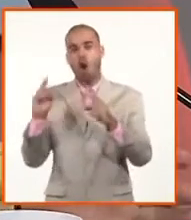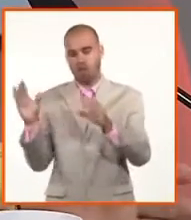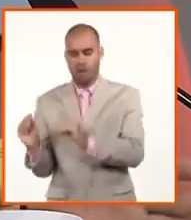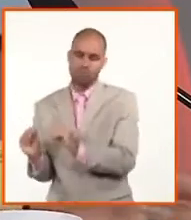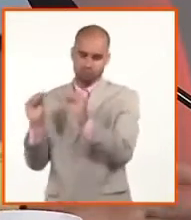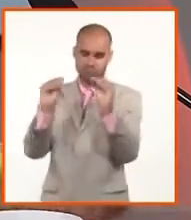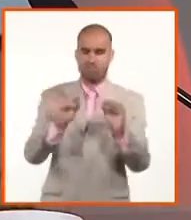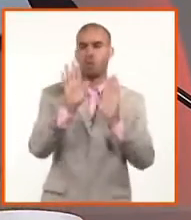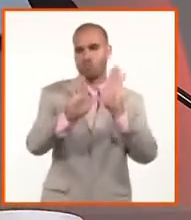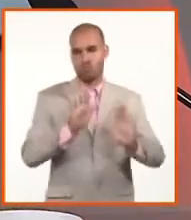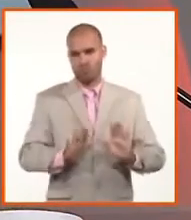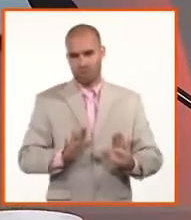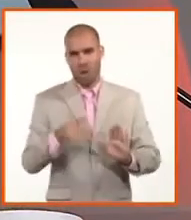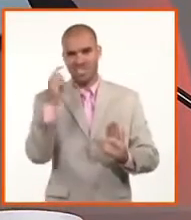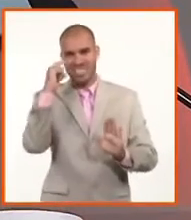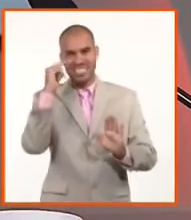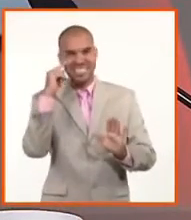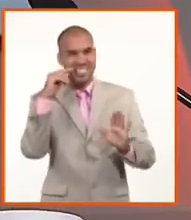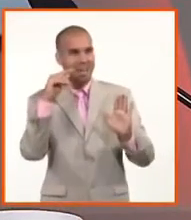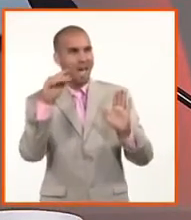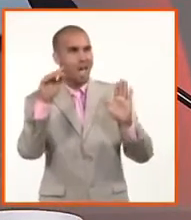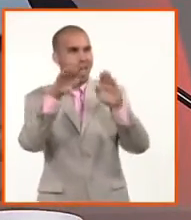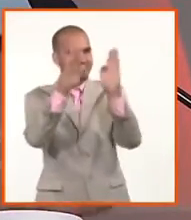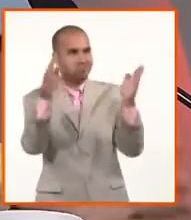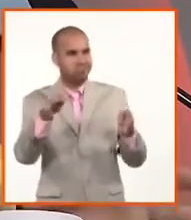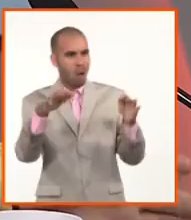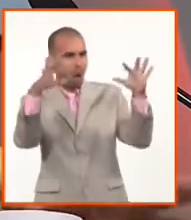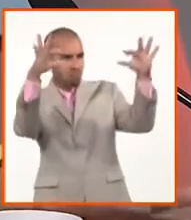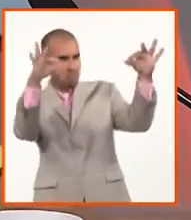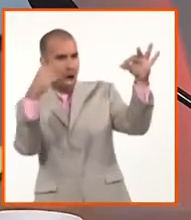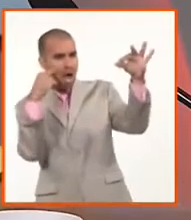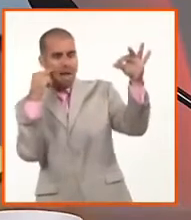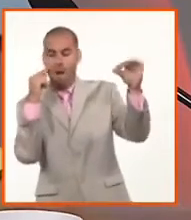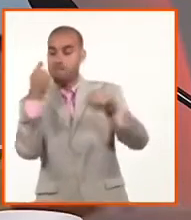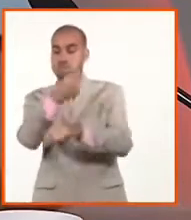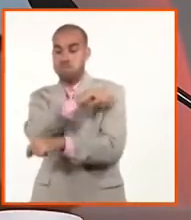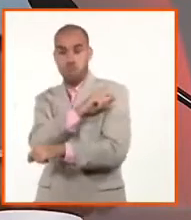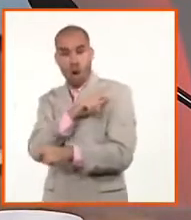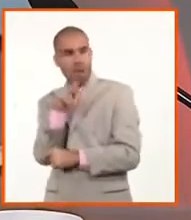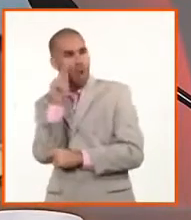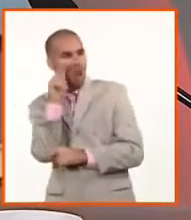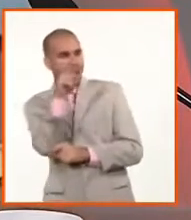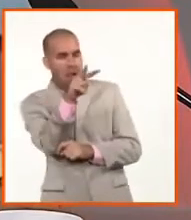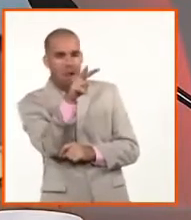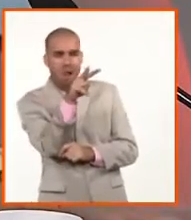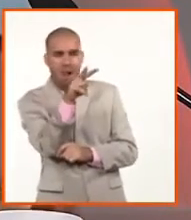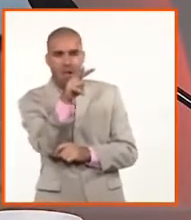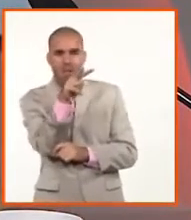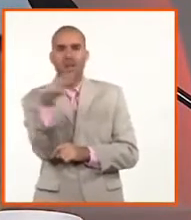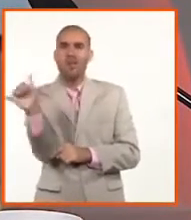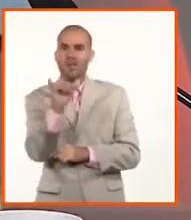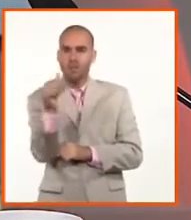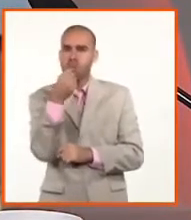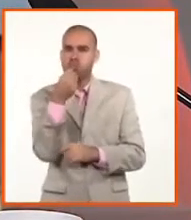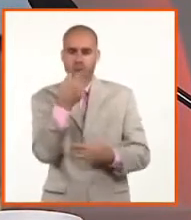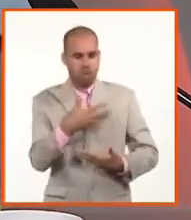Museo, y que estén ahí en el sitio donde el pueblo sanjuanero tuvo la posibilidad de rendirles tributo